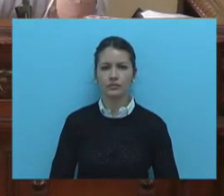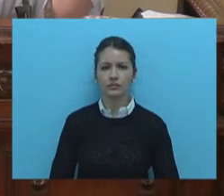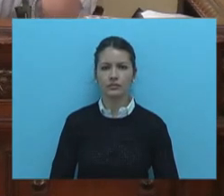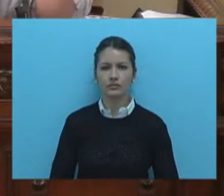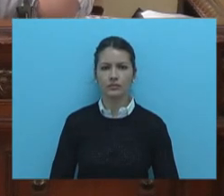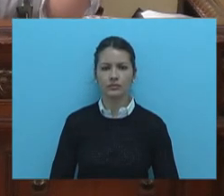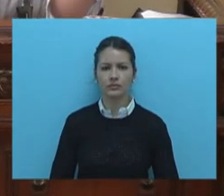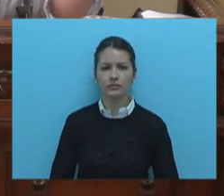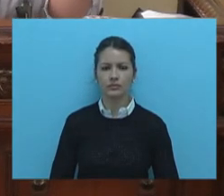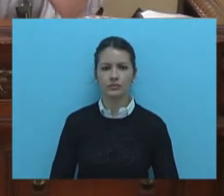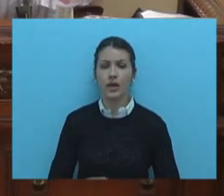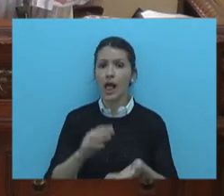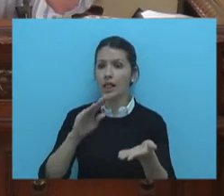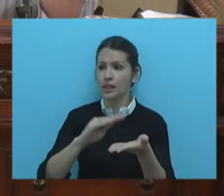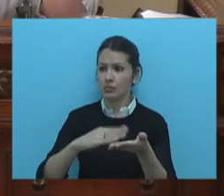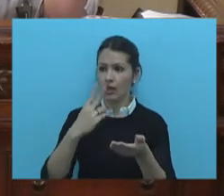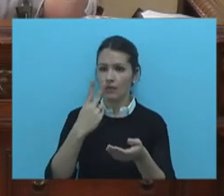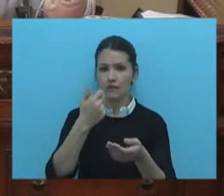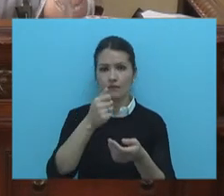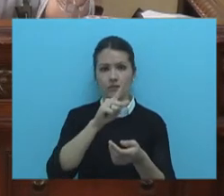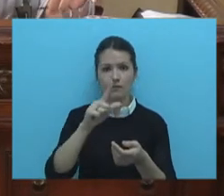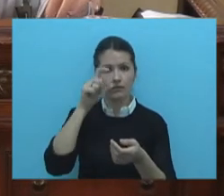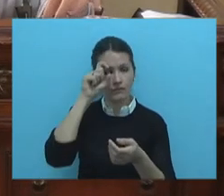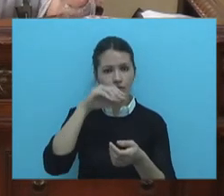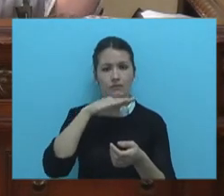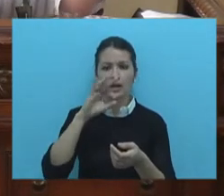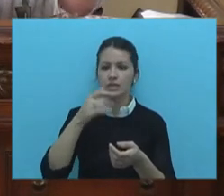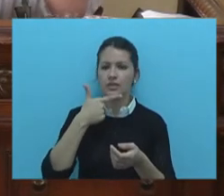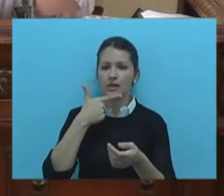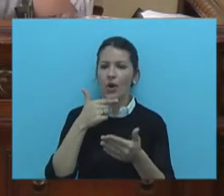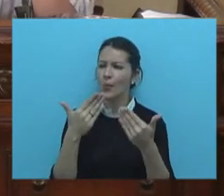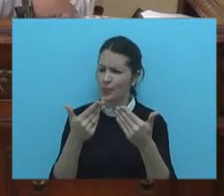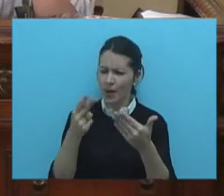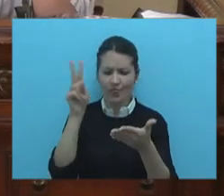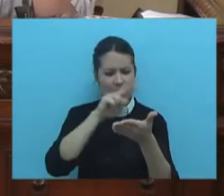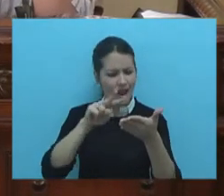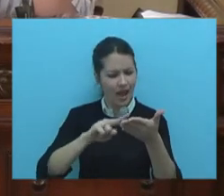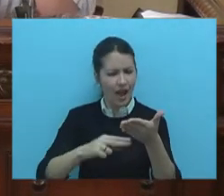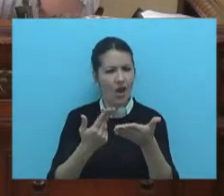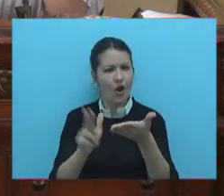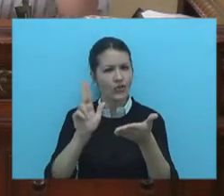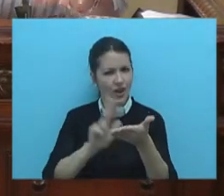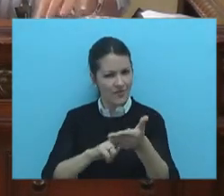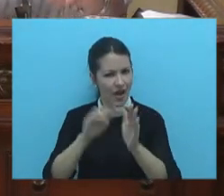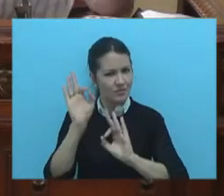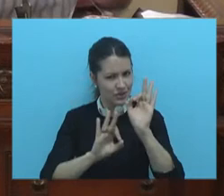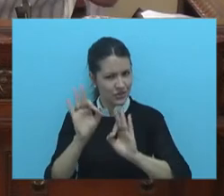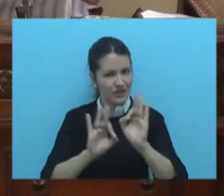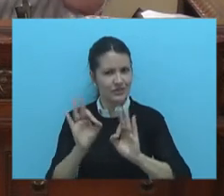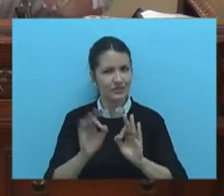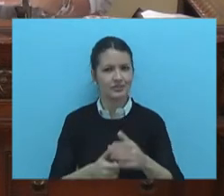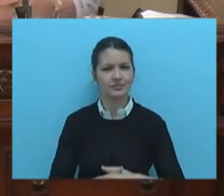Diputado Vallejos tiene la palabra. ¿Podrían repetir de nuevo el proyecto? Exactamente, justo estaba por hacer eso.